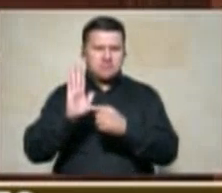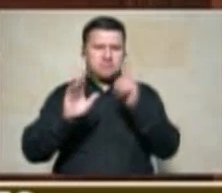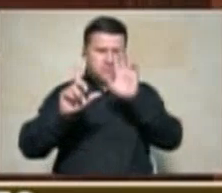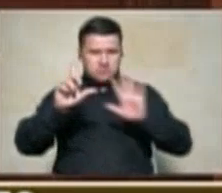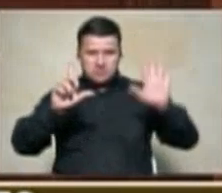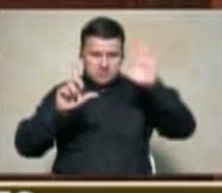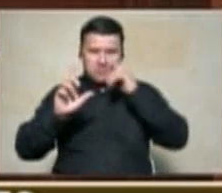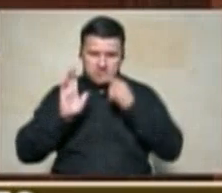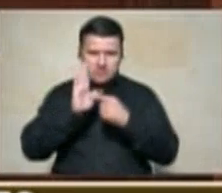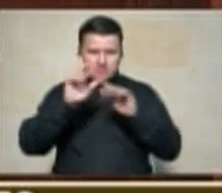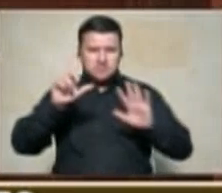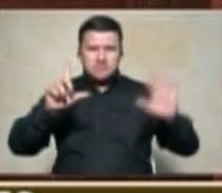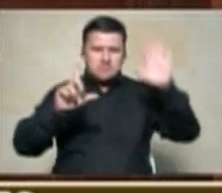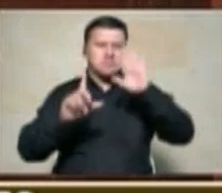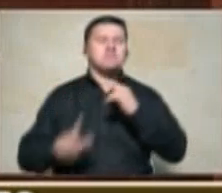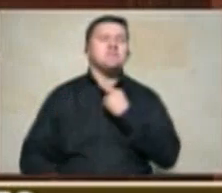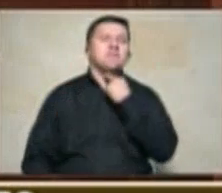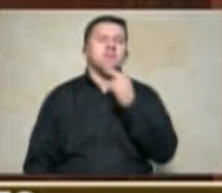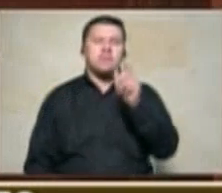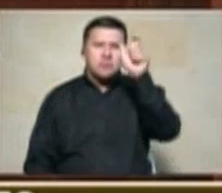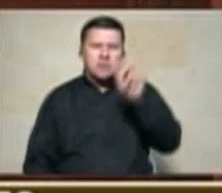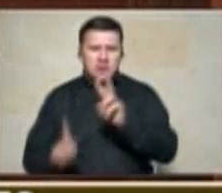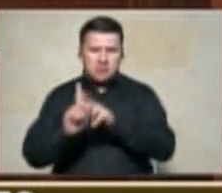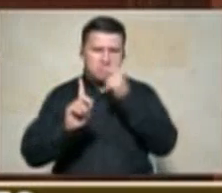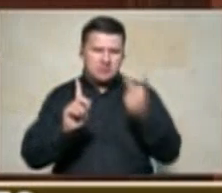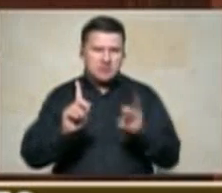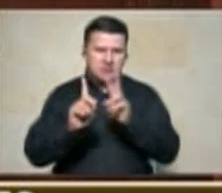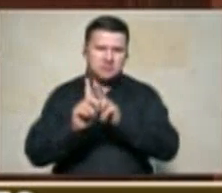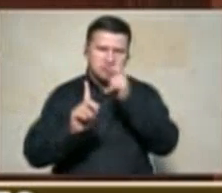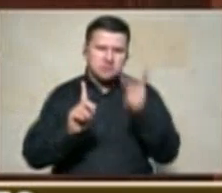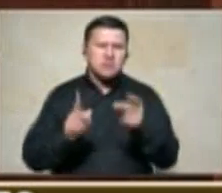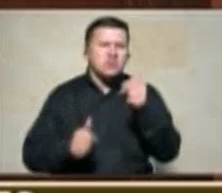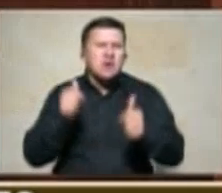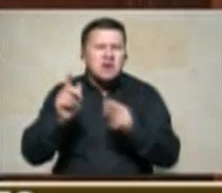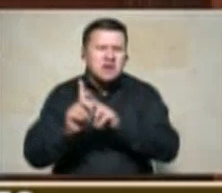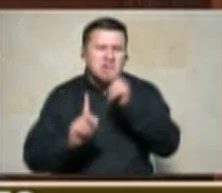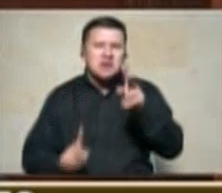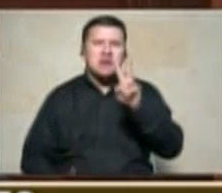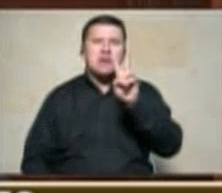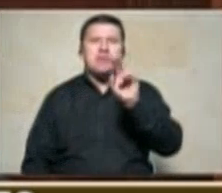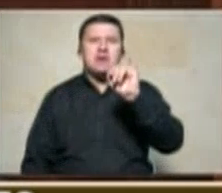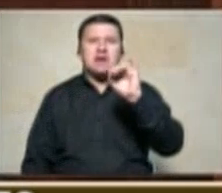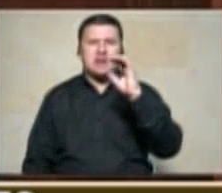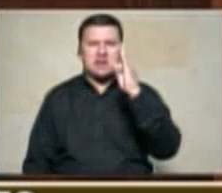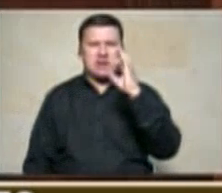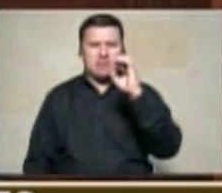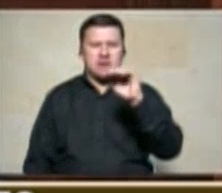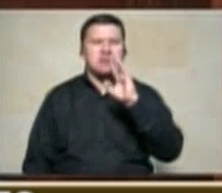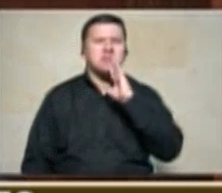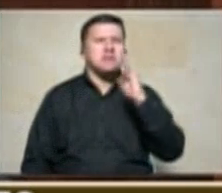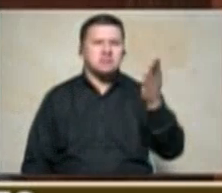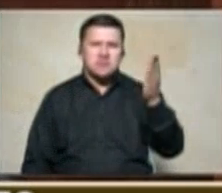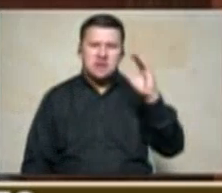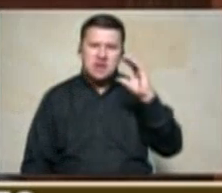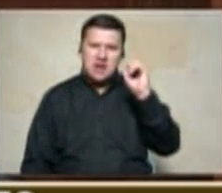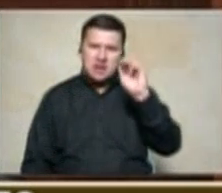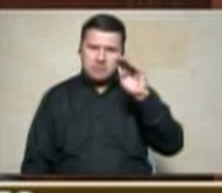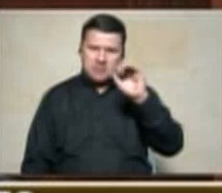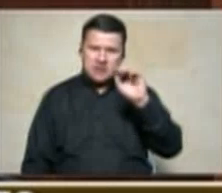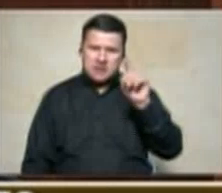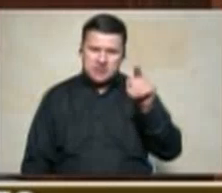un video la voz de una de las víctimas. ¿Cuál de las víctimas? De la señora Carmen Cecilia